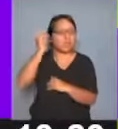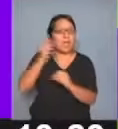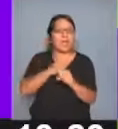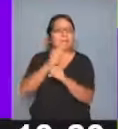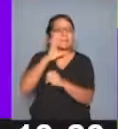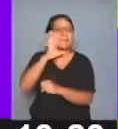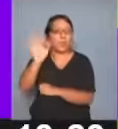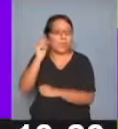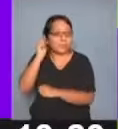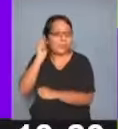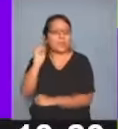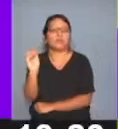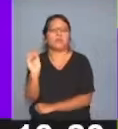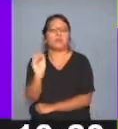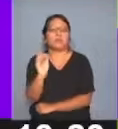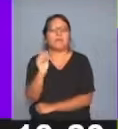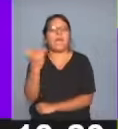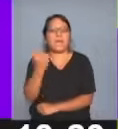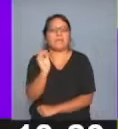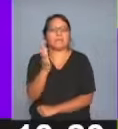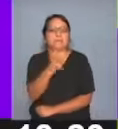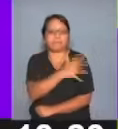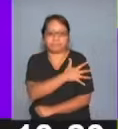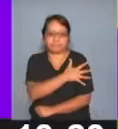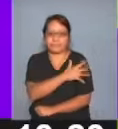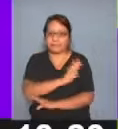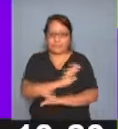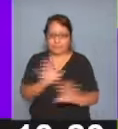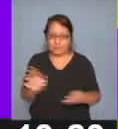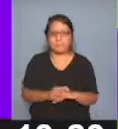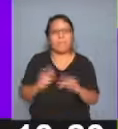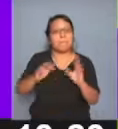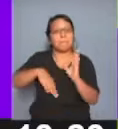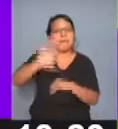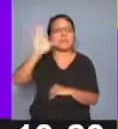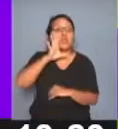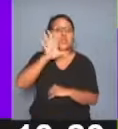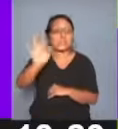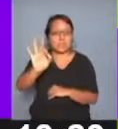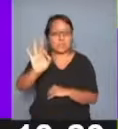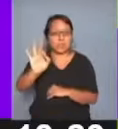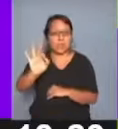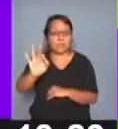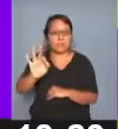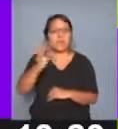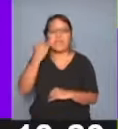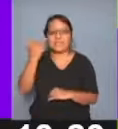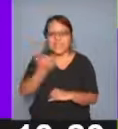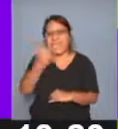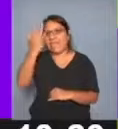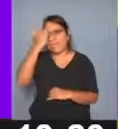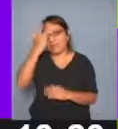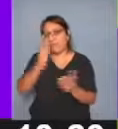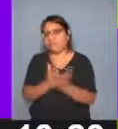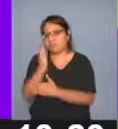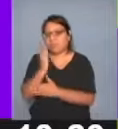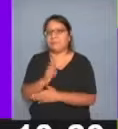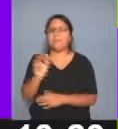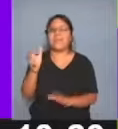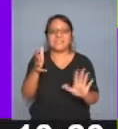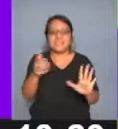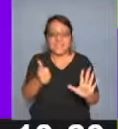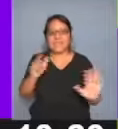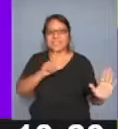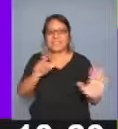50 años va con quinta dosis, mayores de 50 con patologías van sexta y séptima